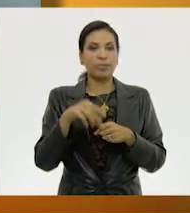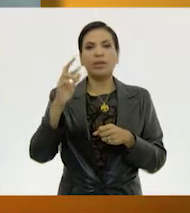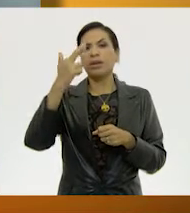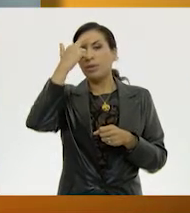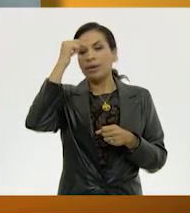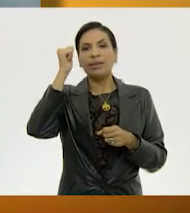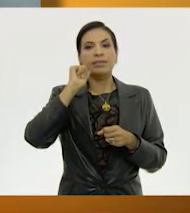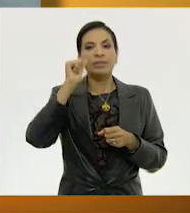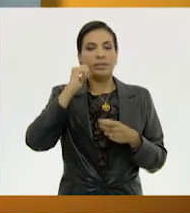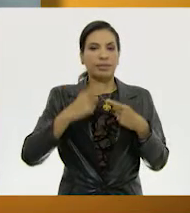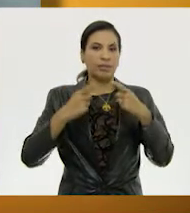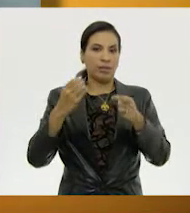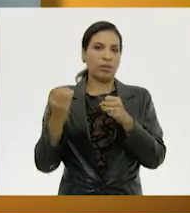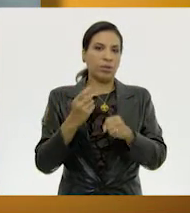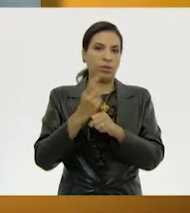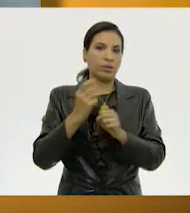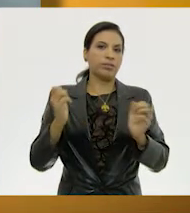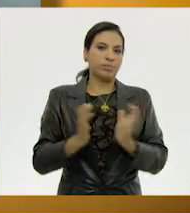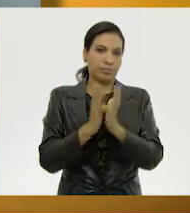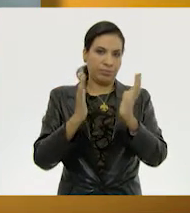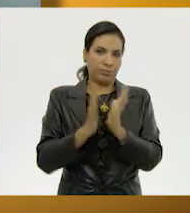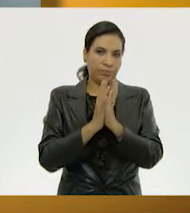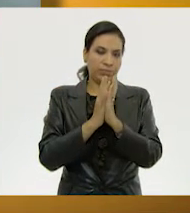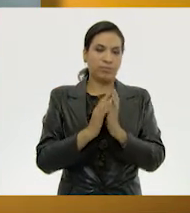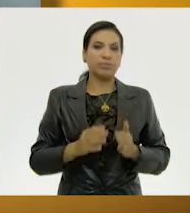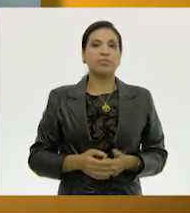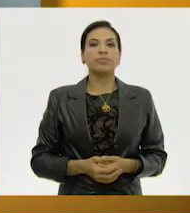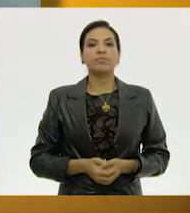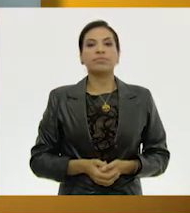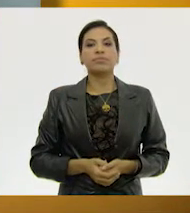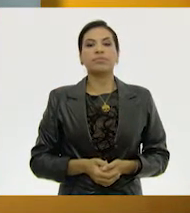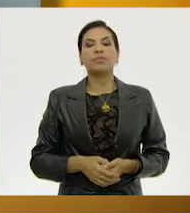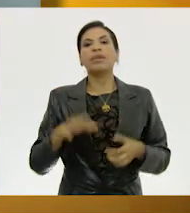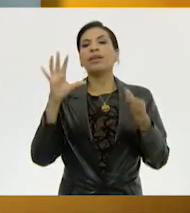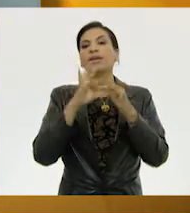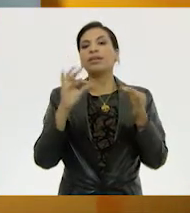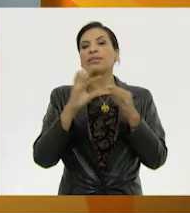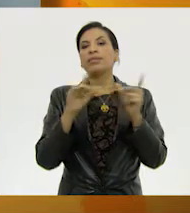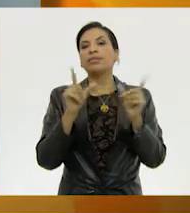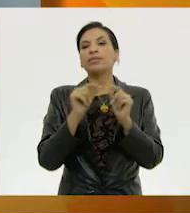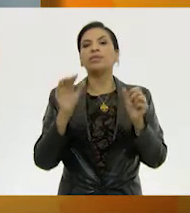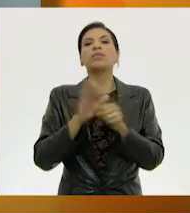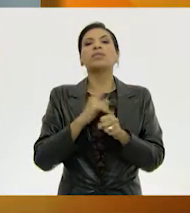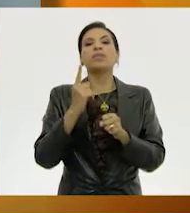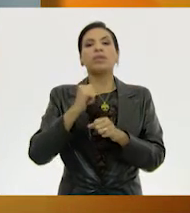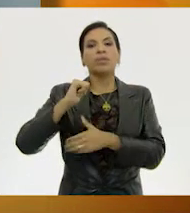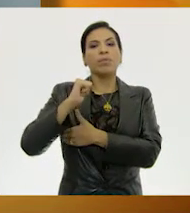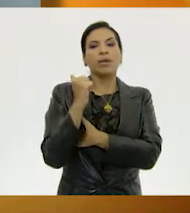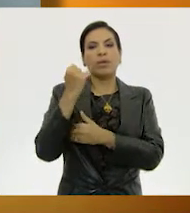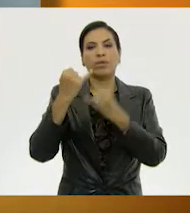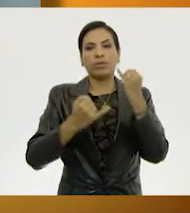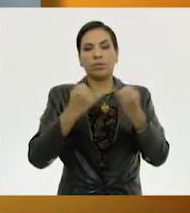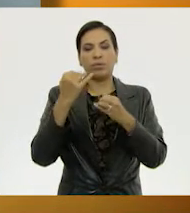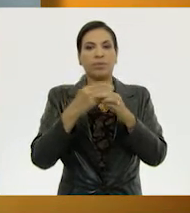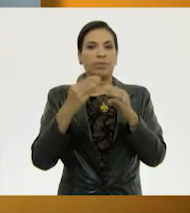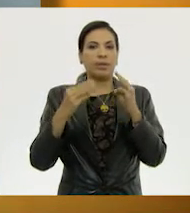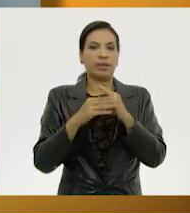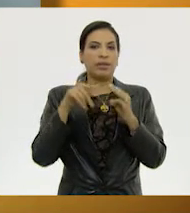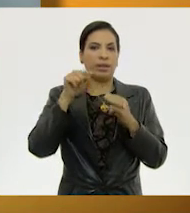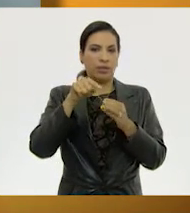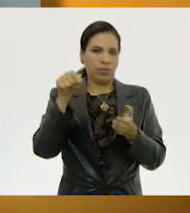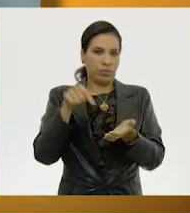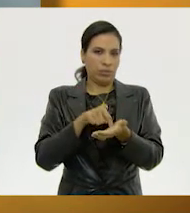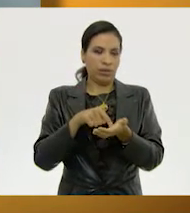Recuerda siempre darles oportunidad de participar. Explica brevemente por qué guardamos los juguetes y materiales en su